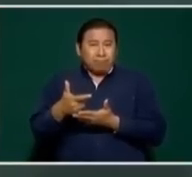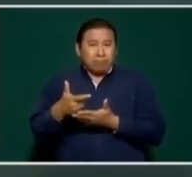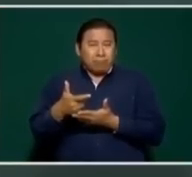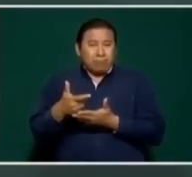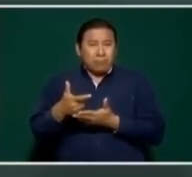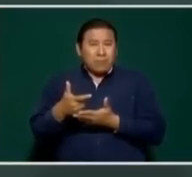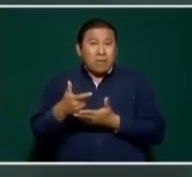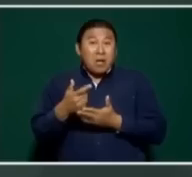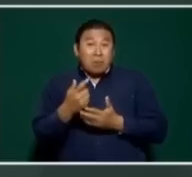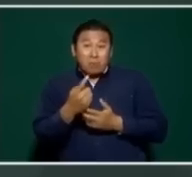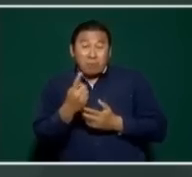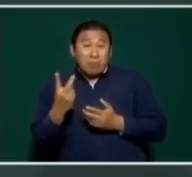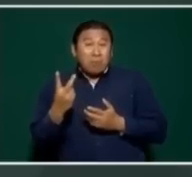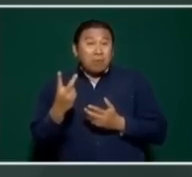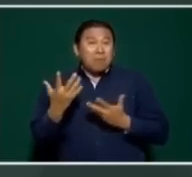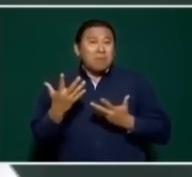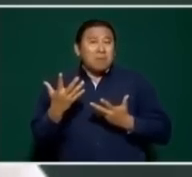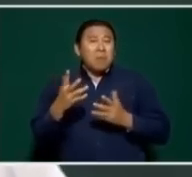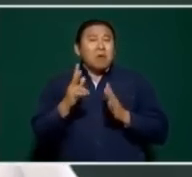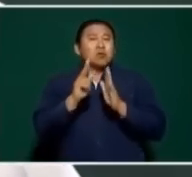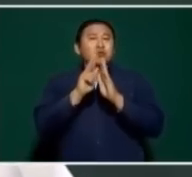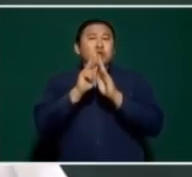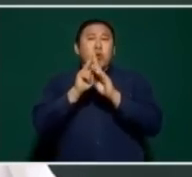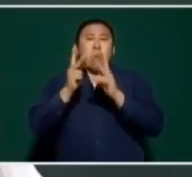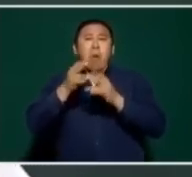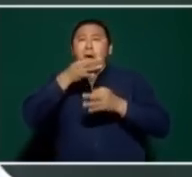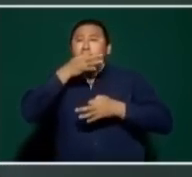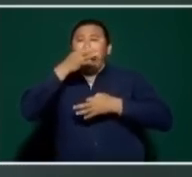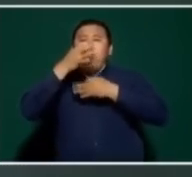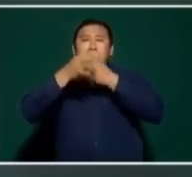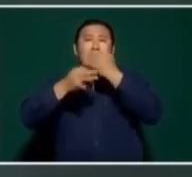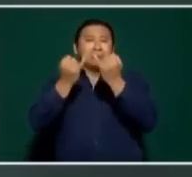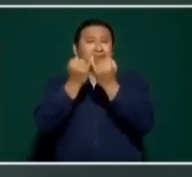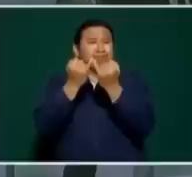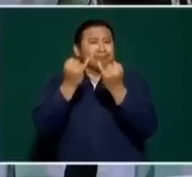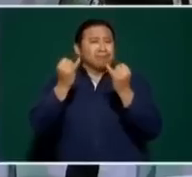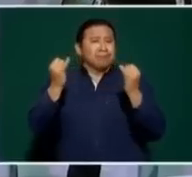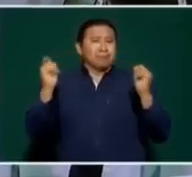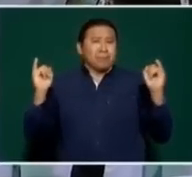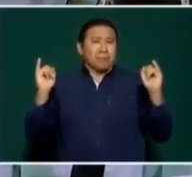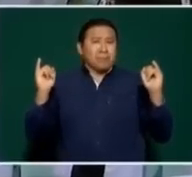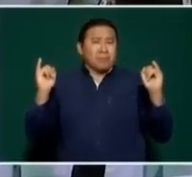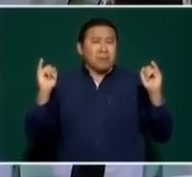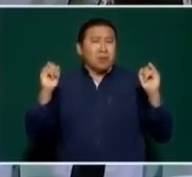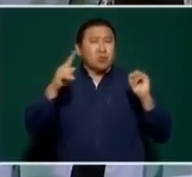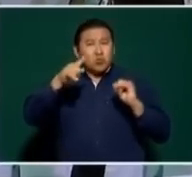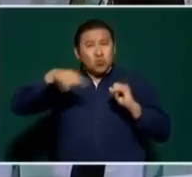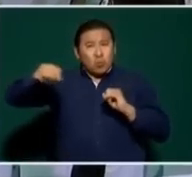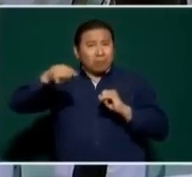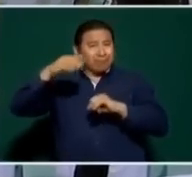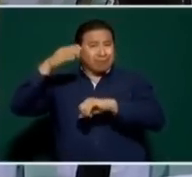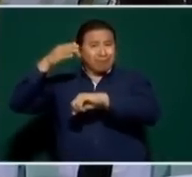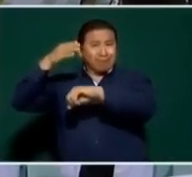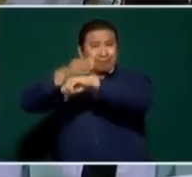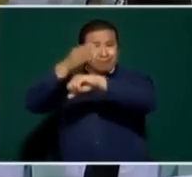por hacer un periodismo independiente. Muchos fueron